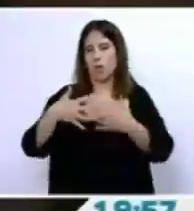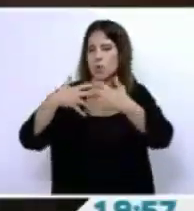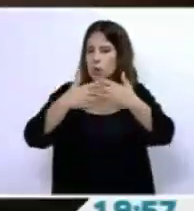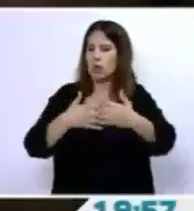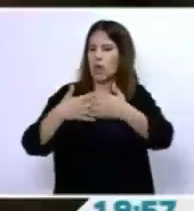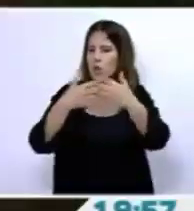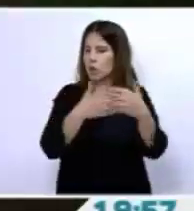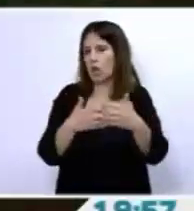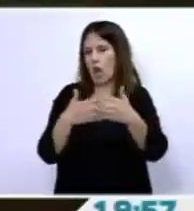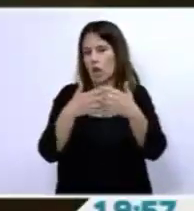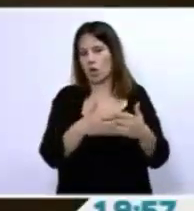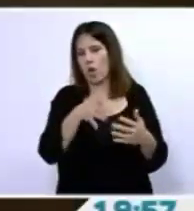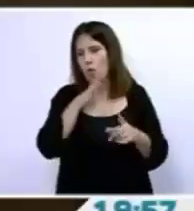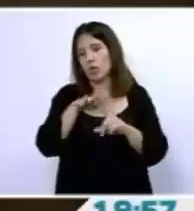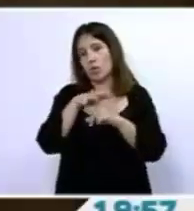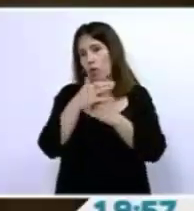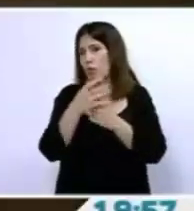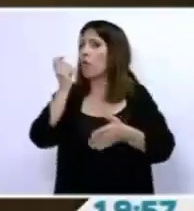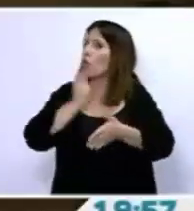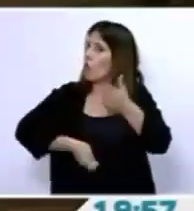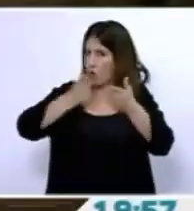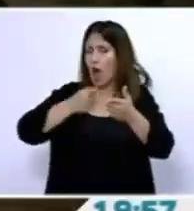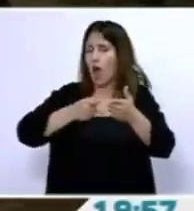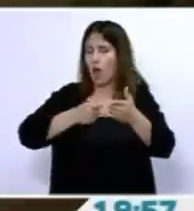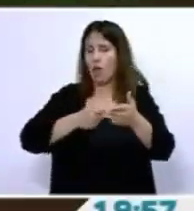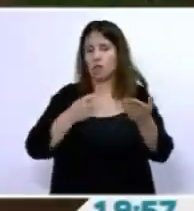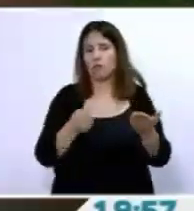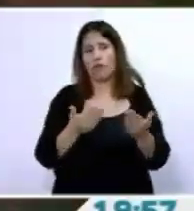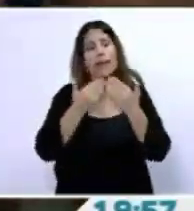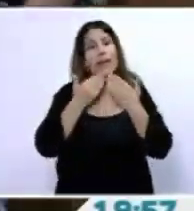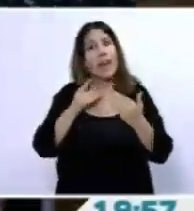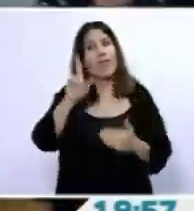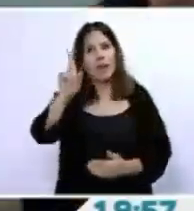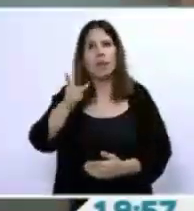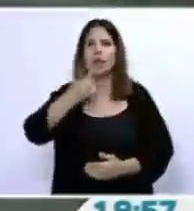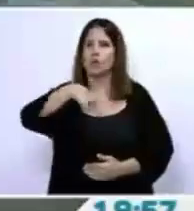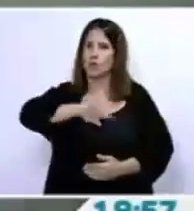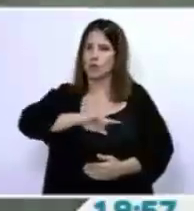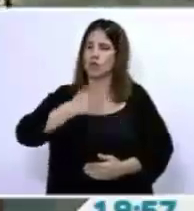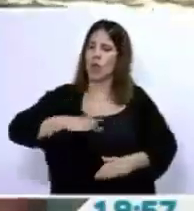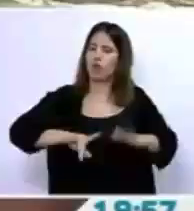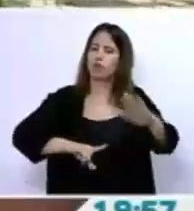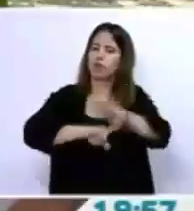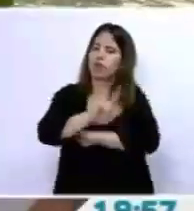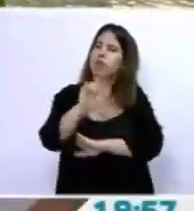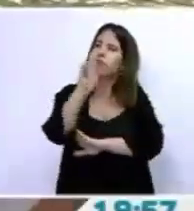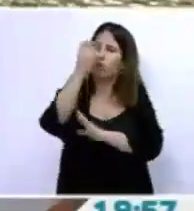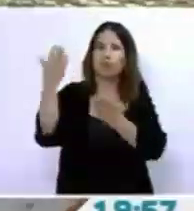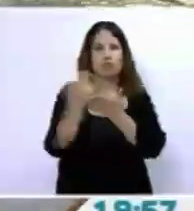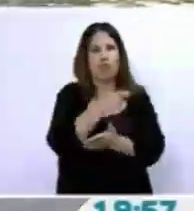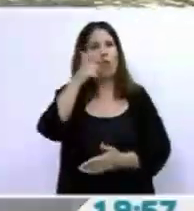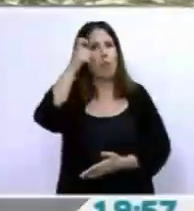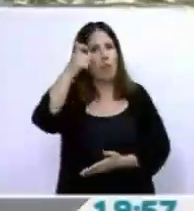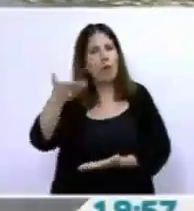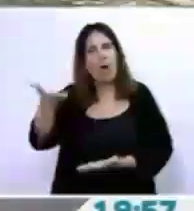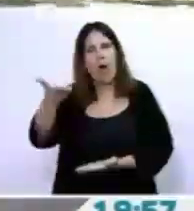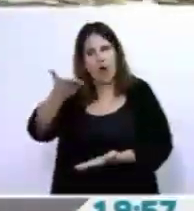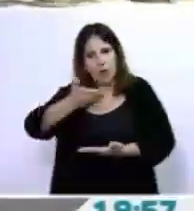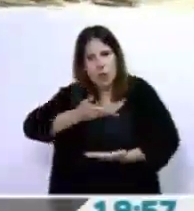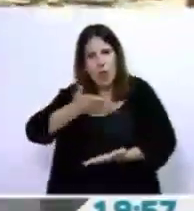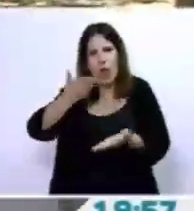muy duro, muy fuerte, y gracias a Dios lo hemos conseguido. Ha habido ayuda de todo el pueblo y de fuera, y